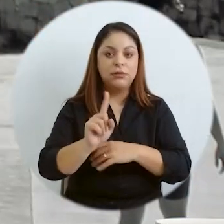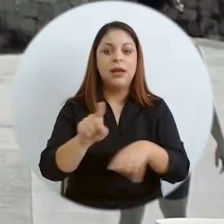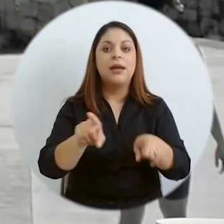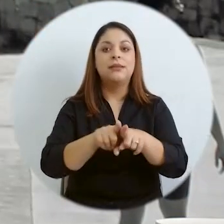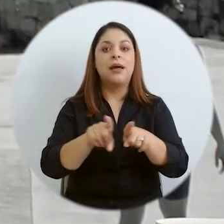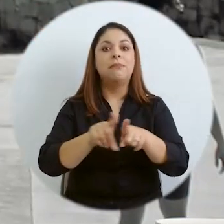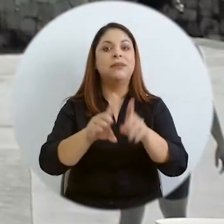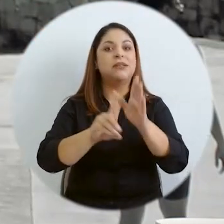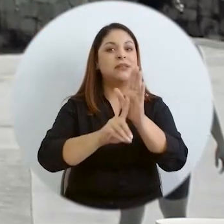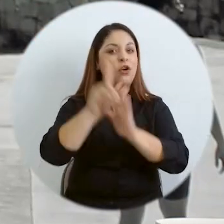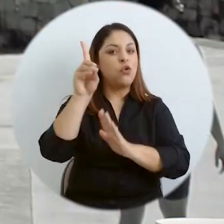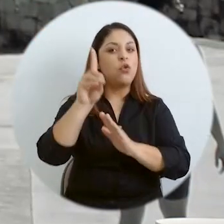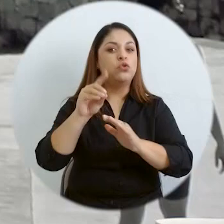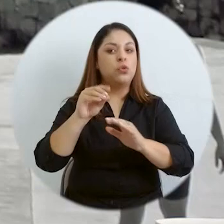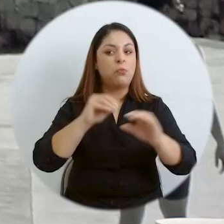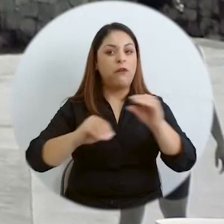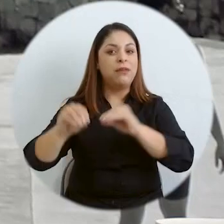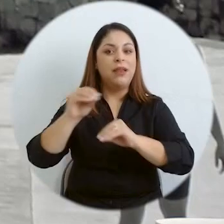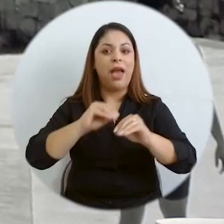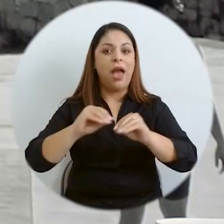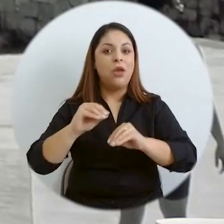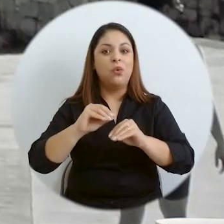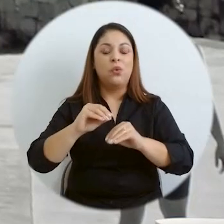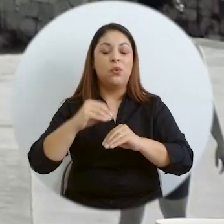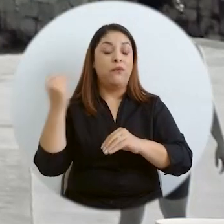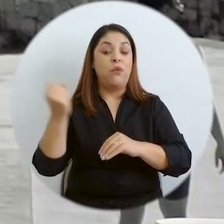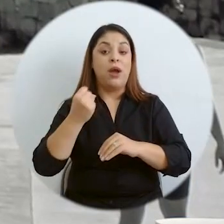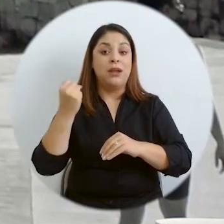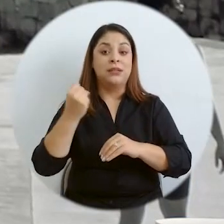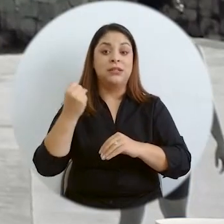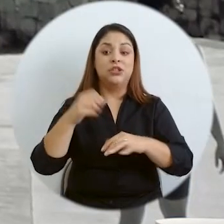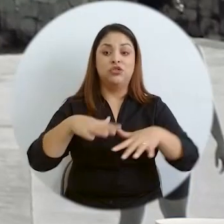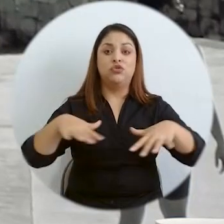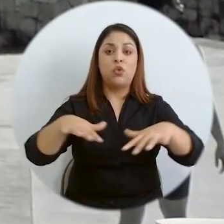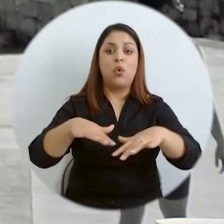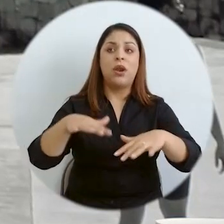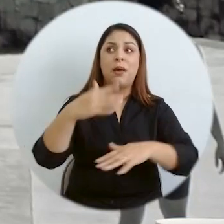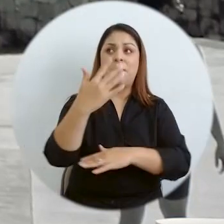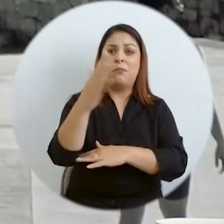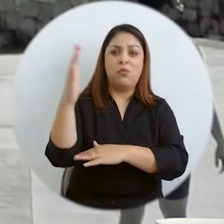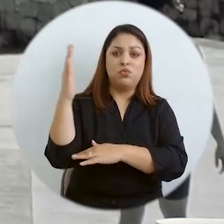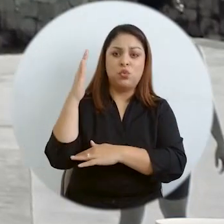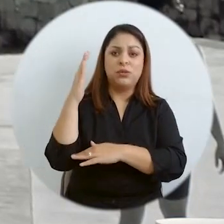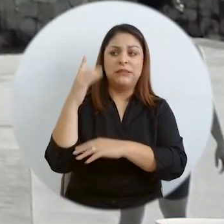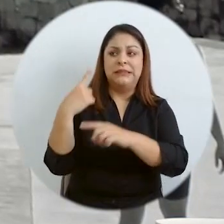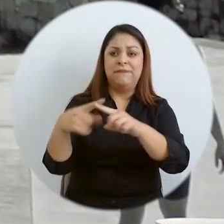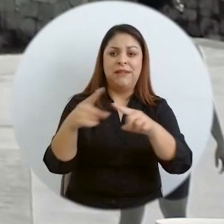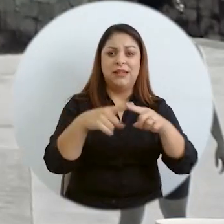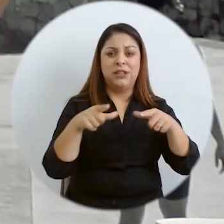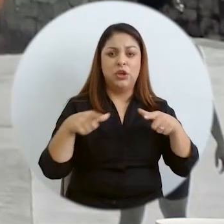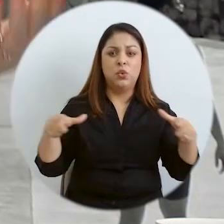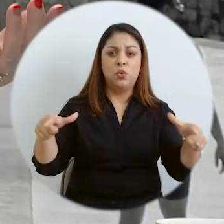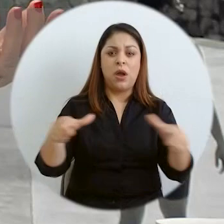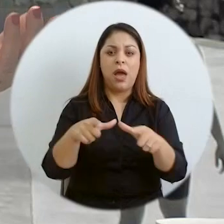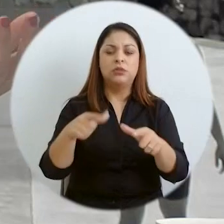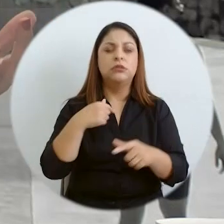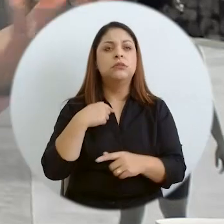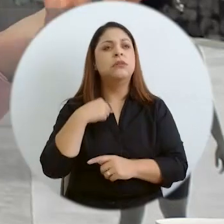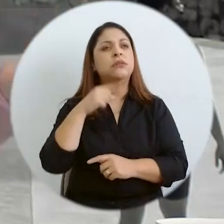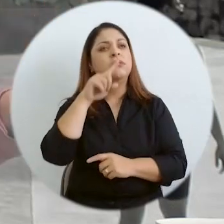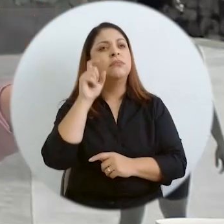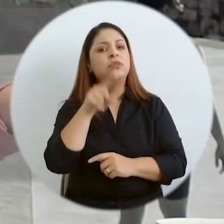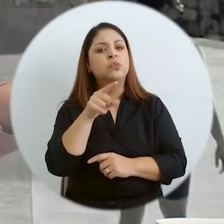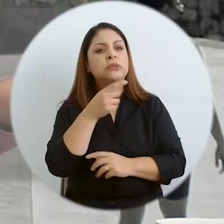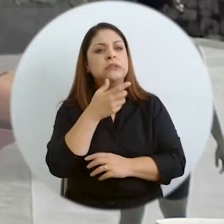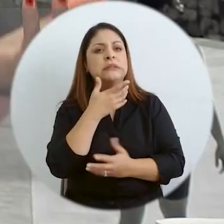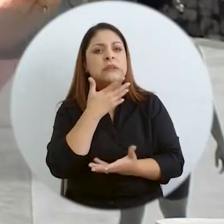ver el desarrollo inmobiliario a gran escala también en las zonas boscosas y en otros lugares. Entonces una se pregunta, ¿qué es lo